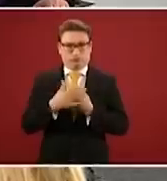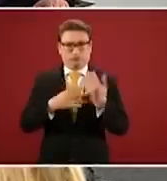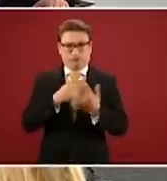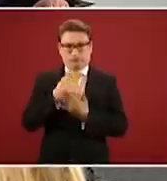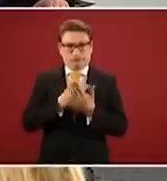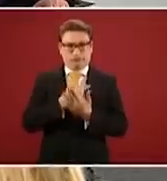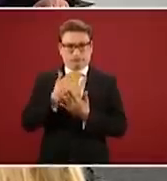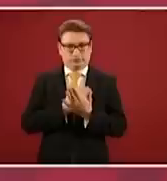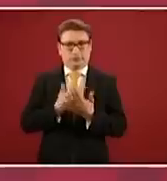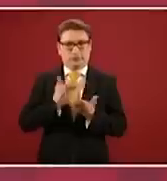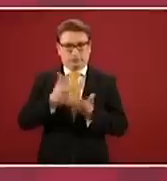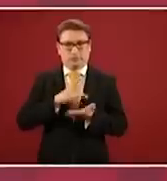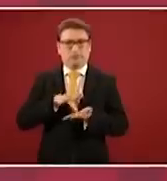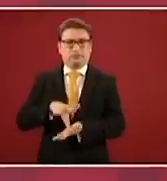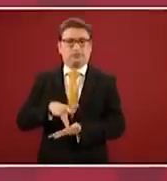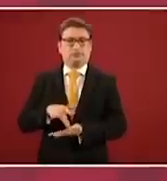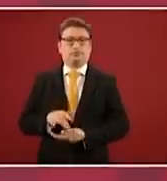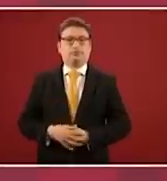apoyo así